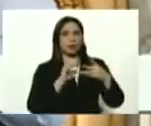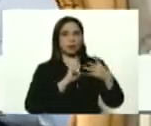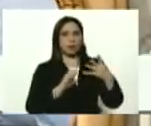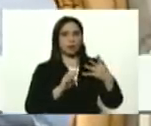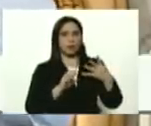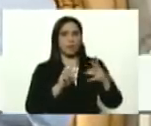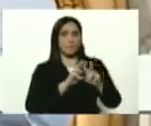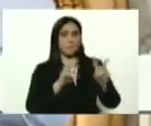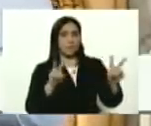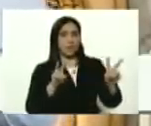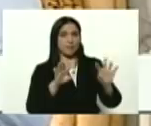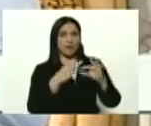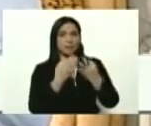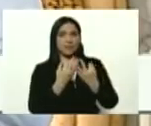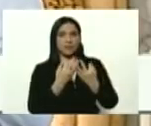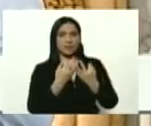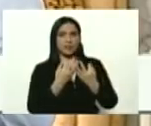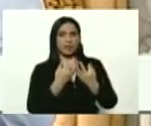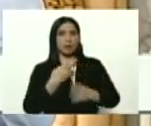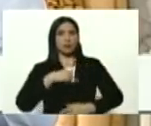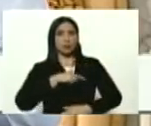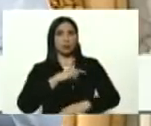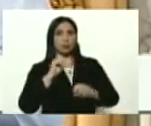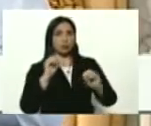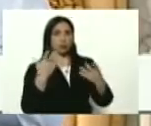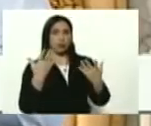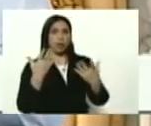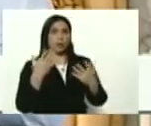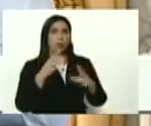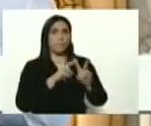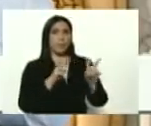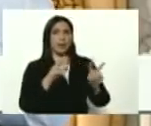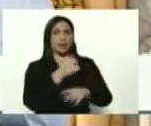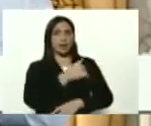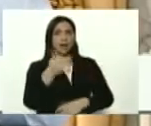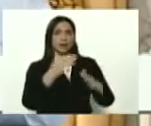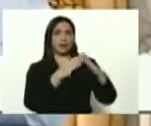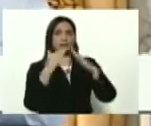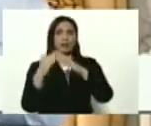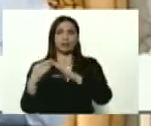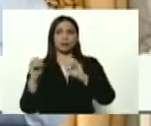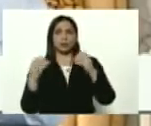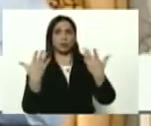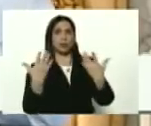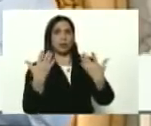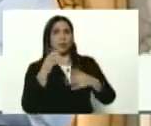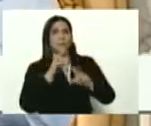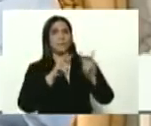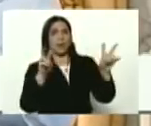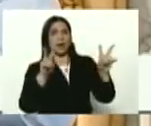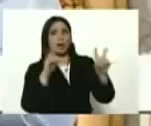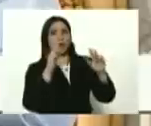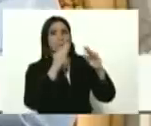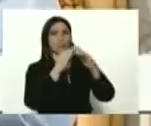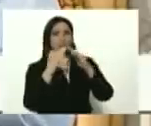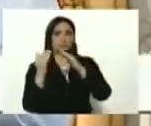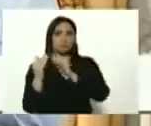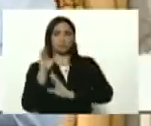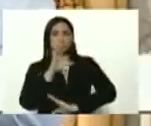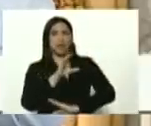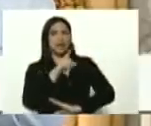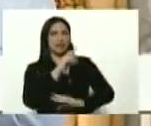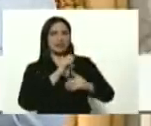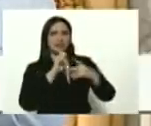la paz desde la familia. Si nosotros logramos la paz en cada hogar, logramos la paz de la patria. Esa es la estrategia de Hogares de la